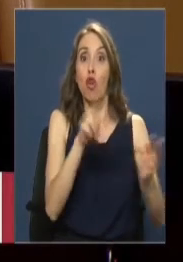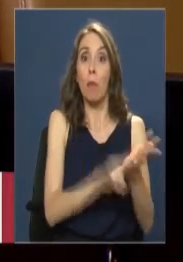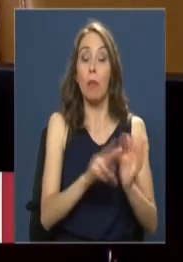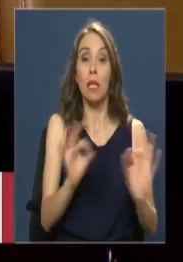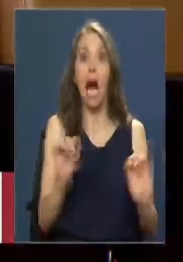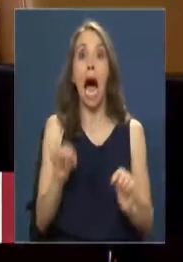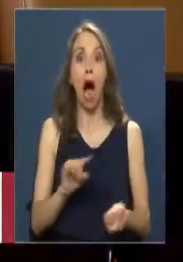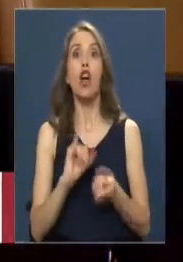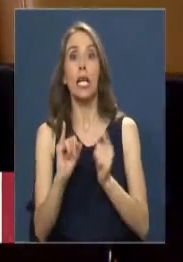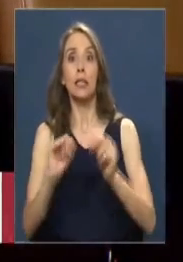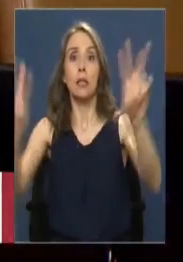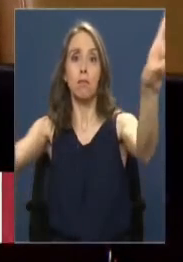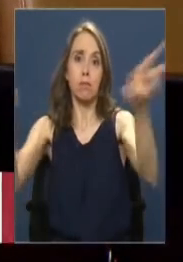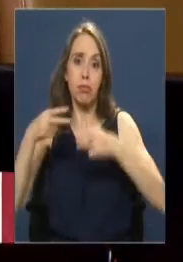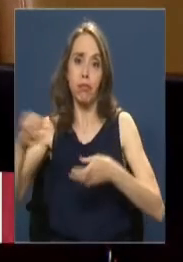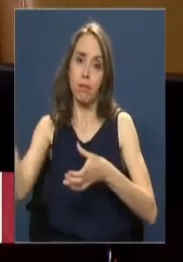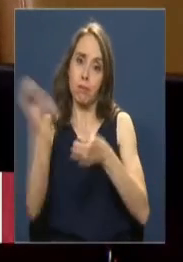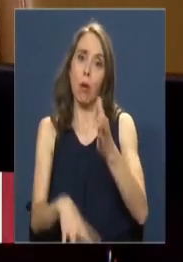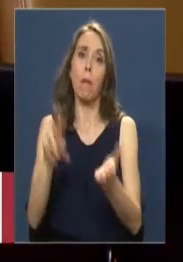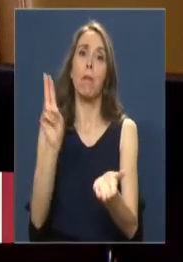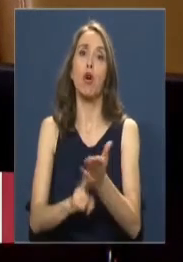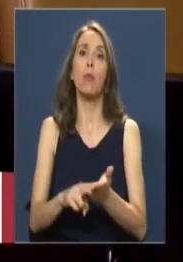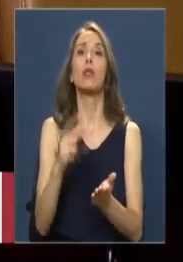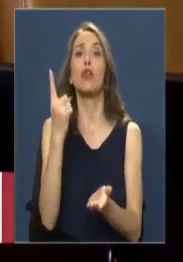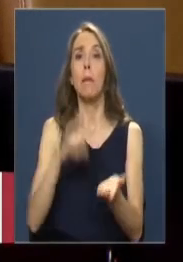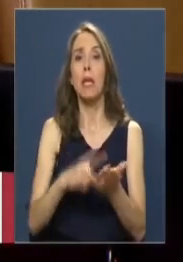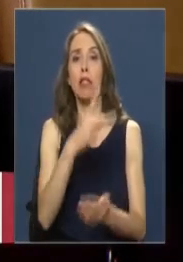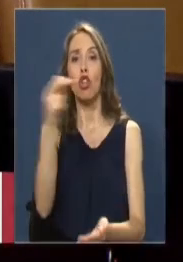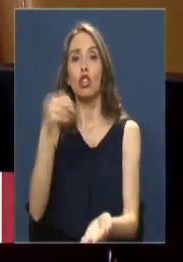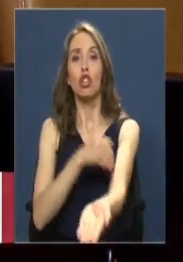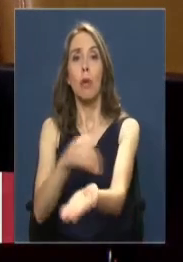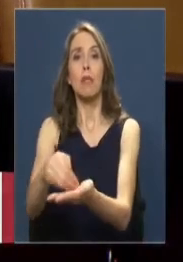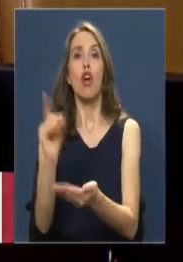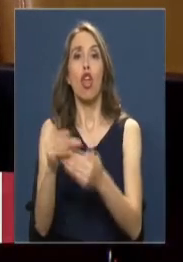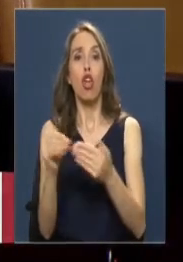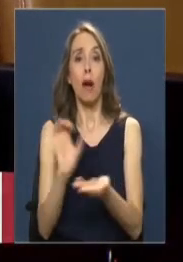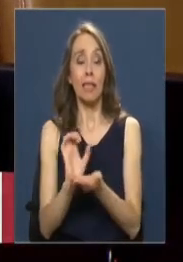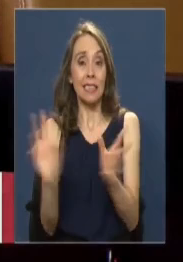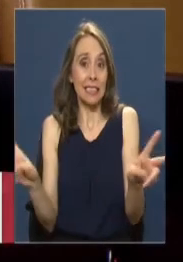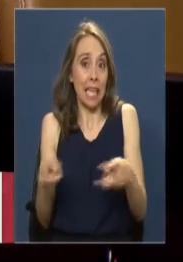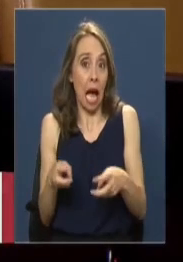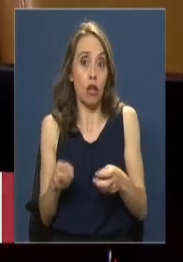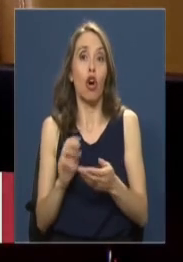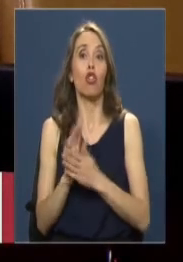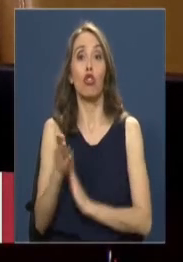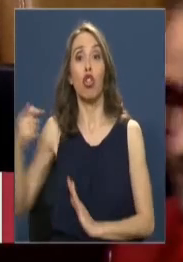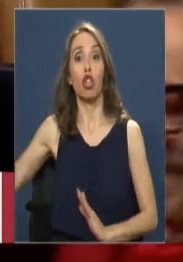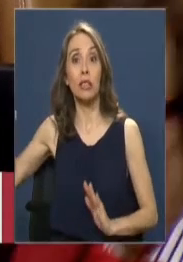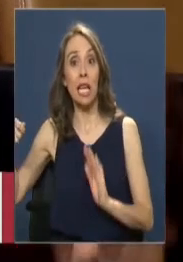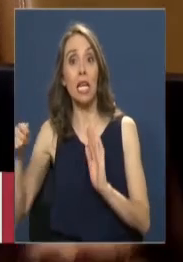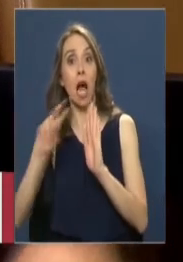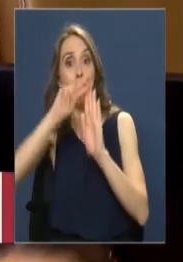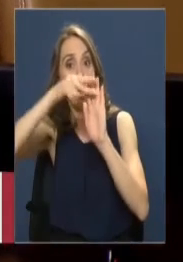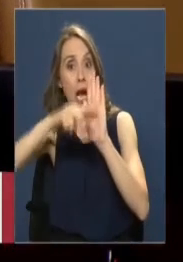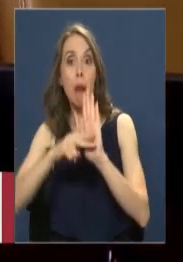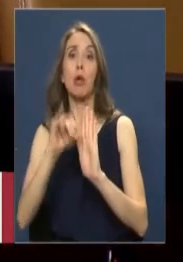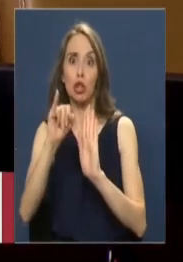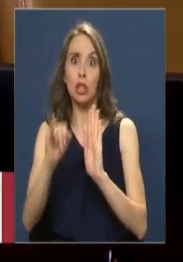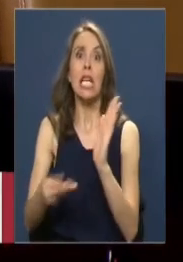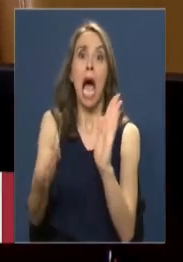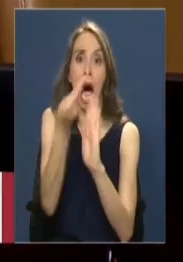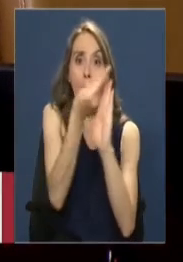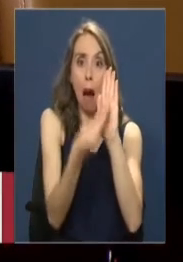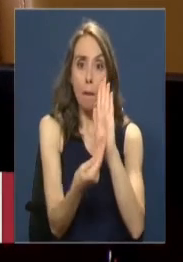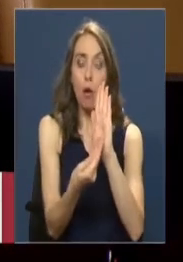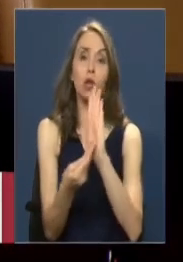millones de dólares. Yo voy a aprobar, por supuesto, las modificaciones hechas por el Senado porque todas aportan. Y además los representantes de las